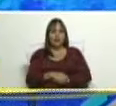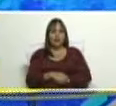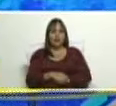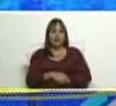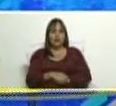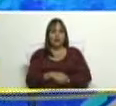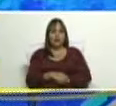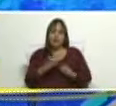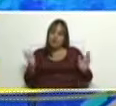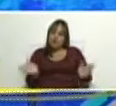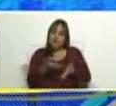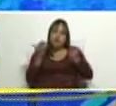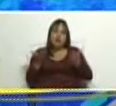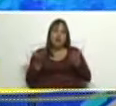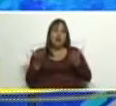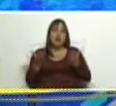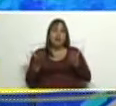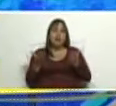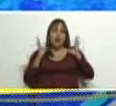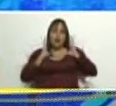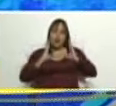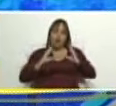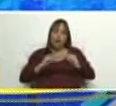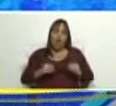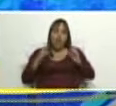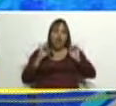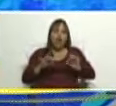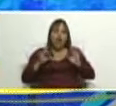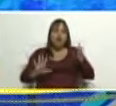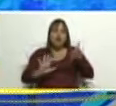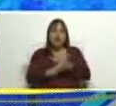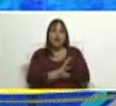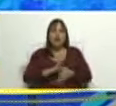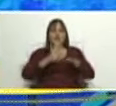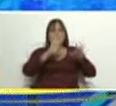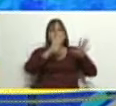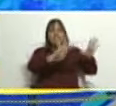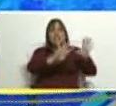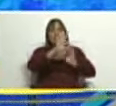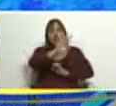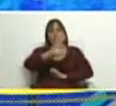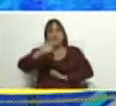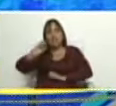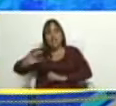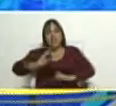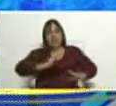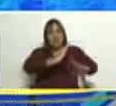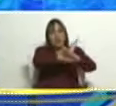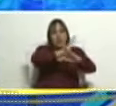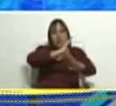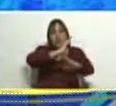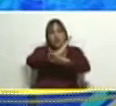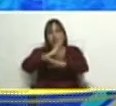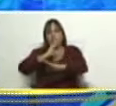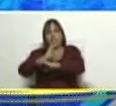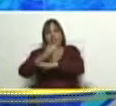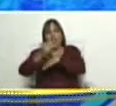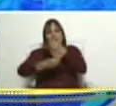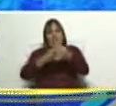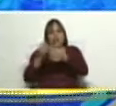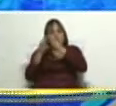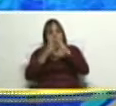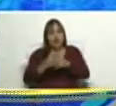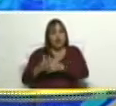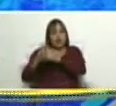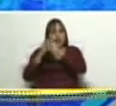sanar las heridas del bombardeo de las 930 medidas coercitivas